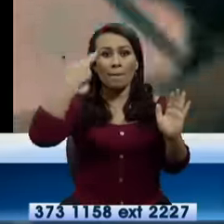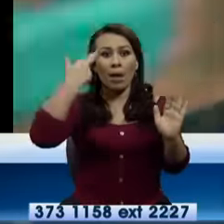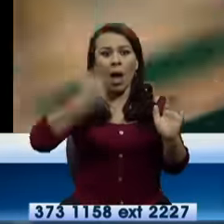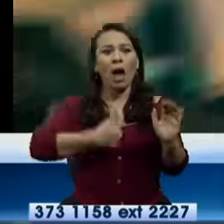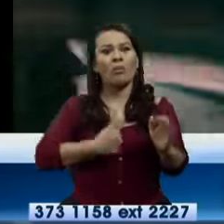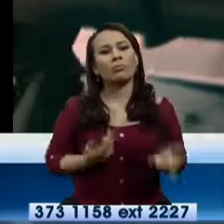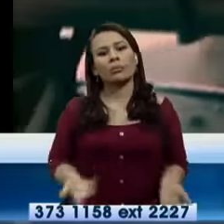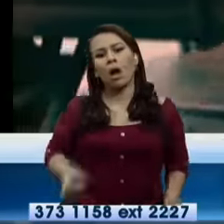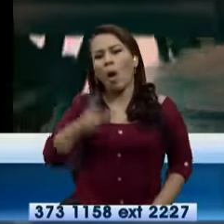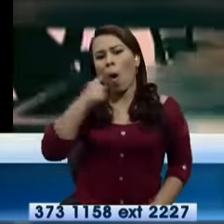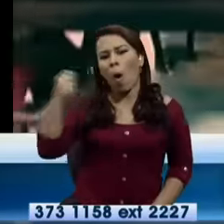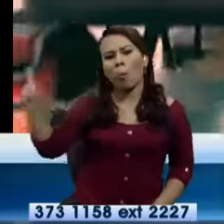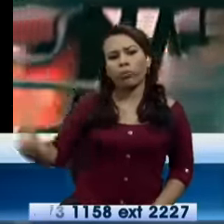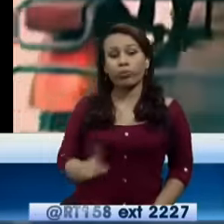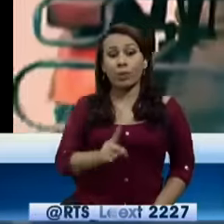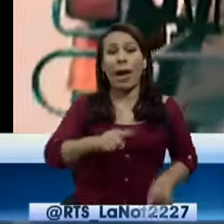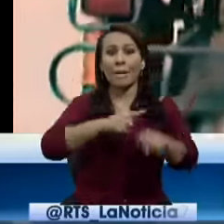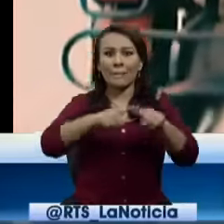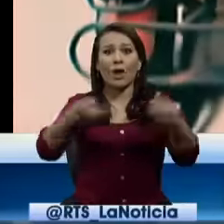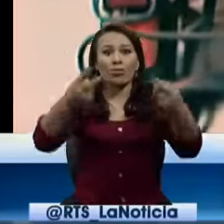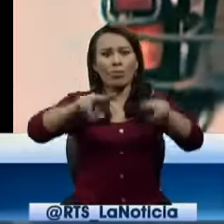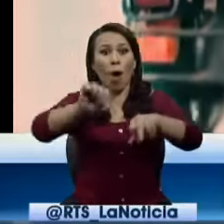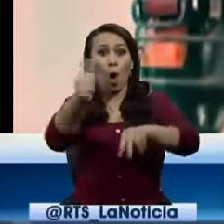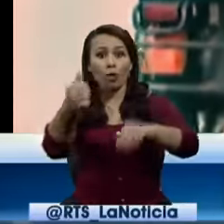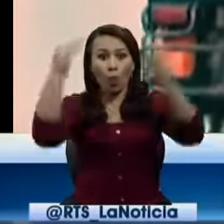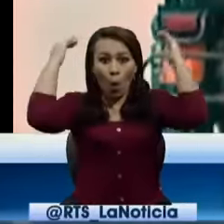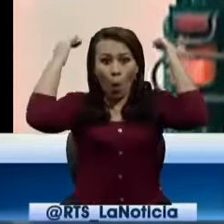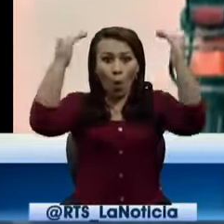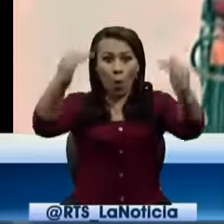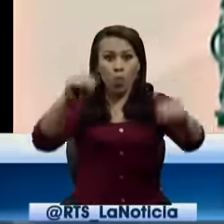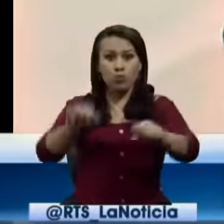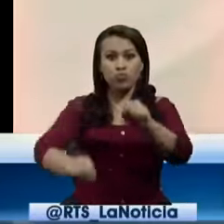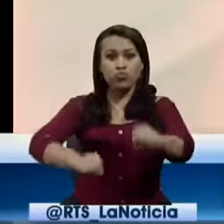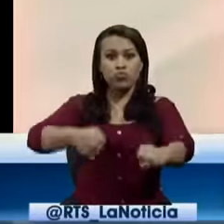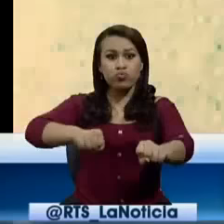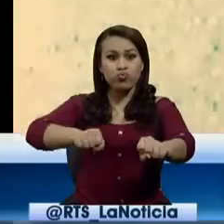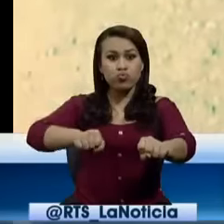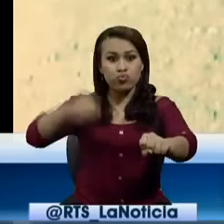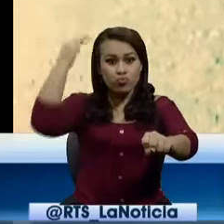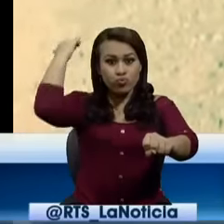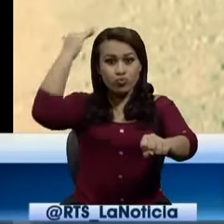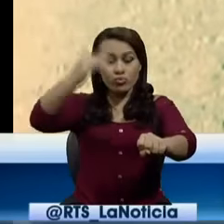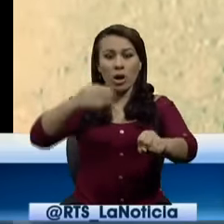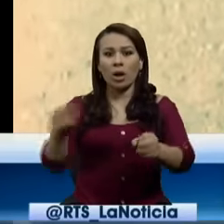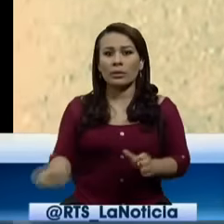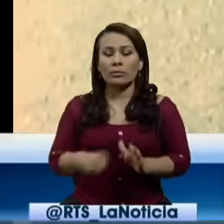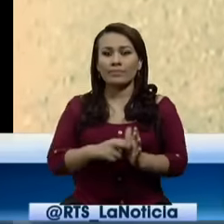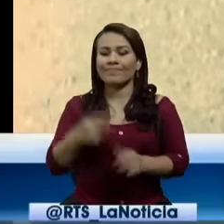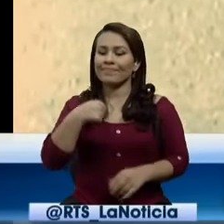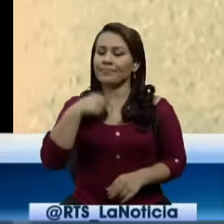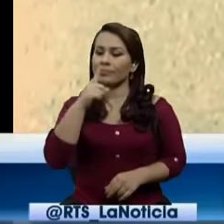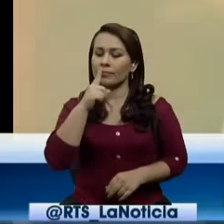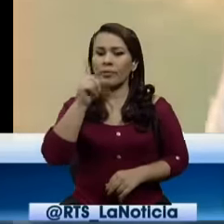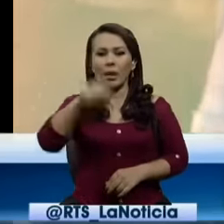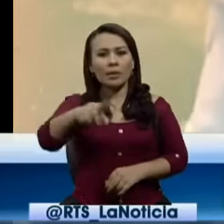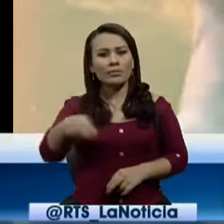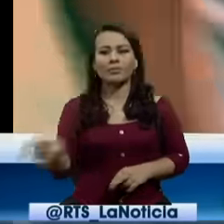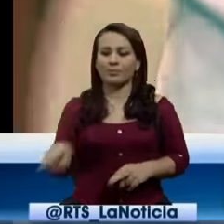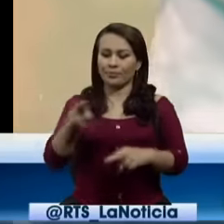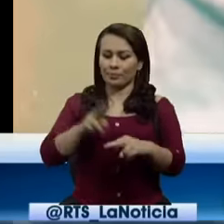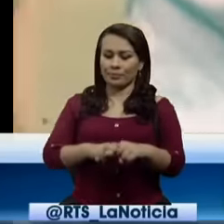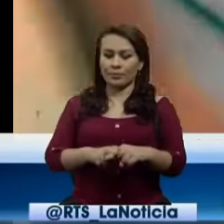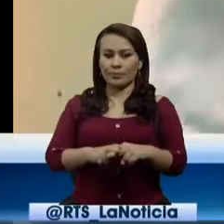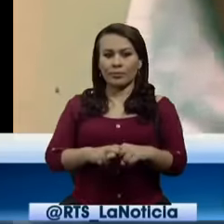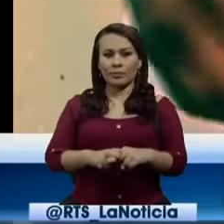cabeza pero otro vehículo también utilizado es la tricimoto a decir de este habitante quien por temor prefirió